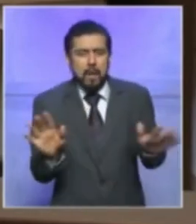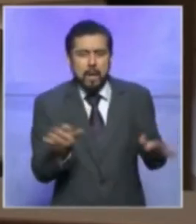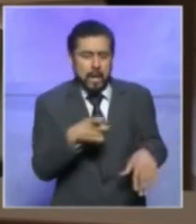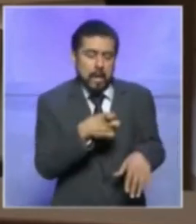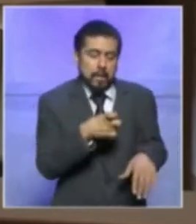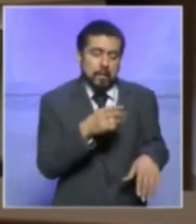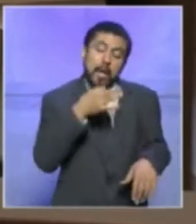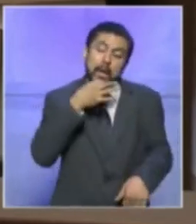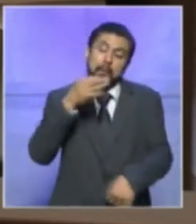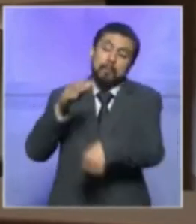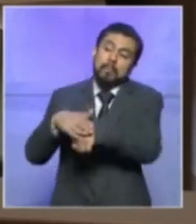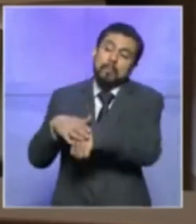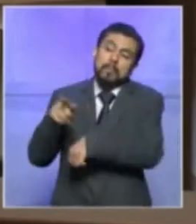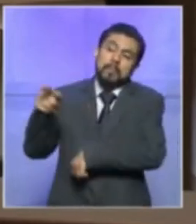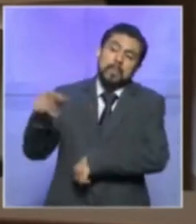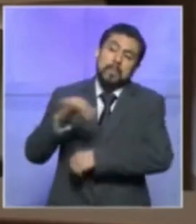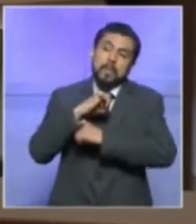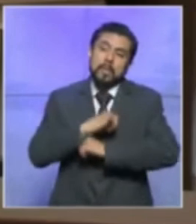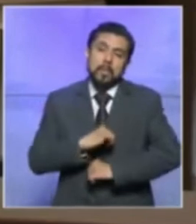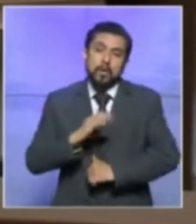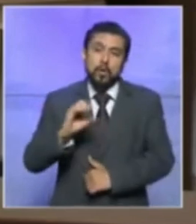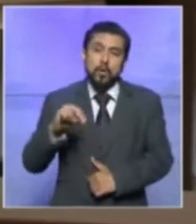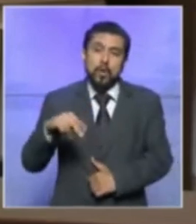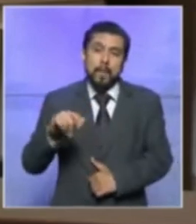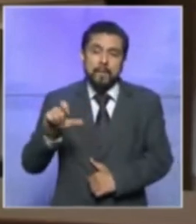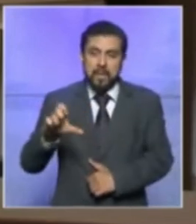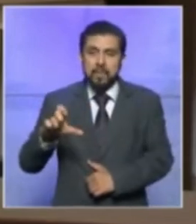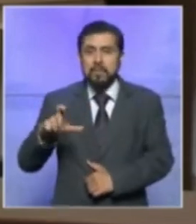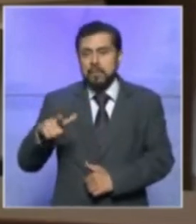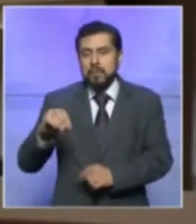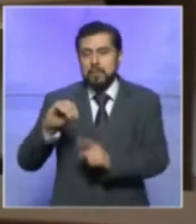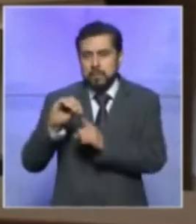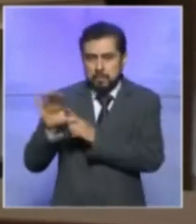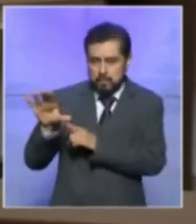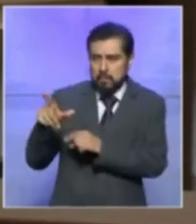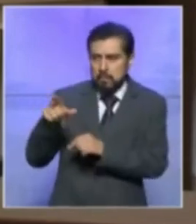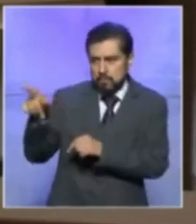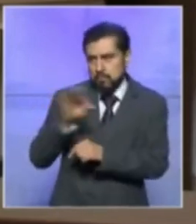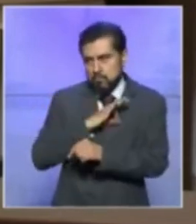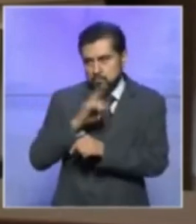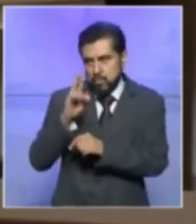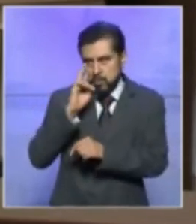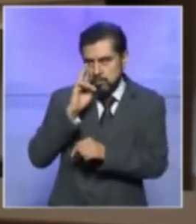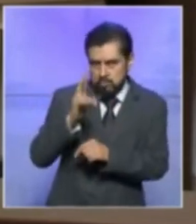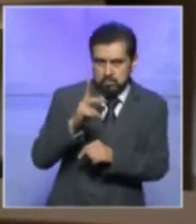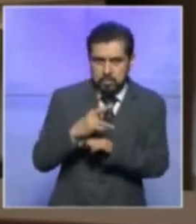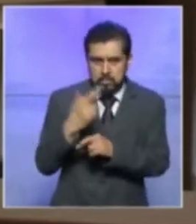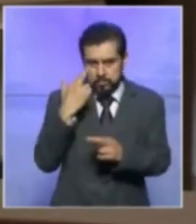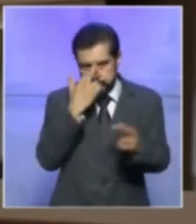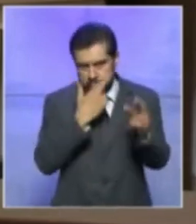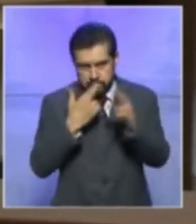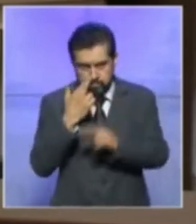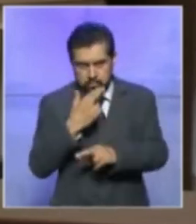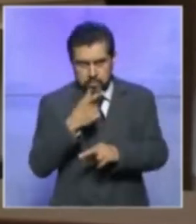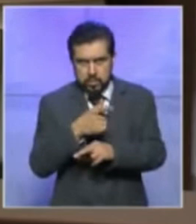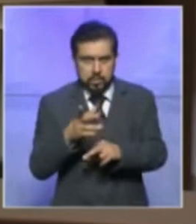la comisión relativa, la CONAPRED, para prevenir la discriminación. Sin embargo, no quiero hacer pasar